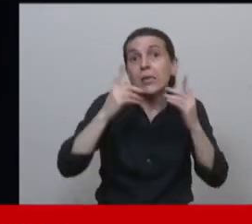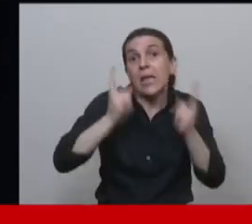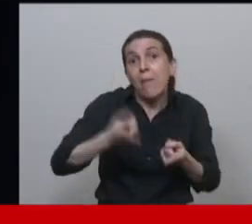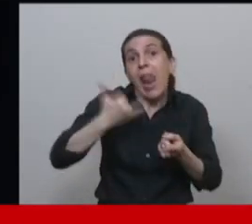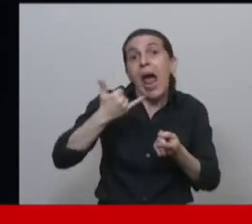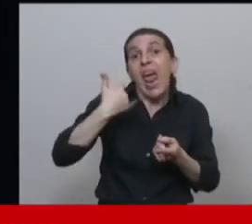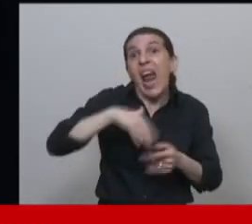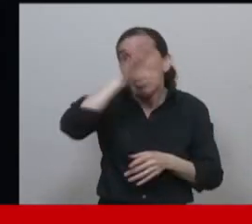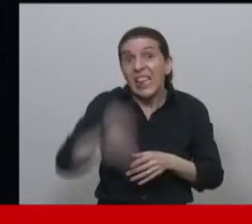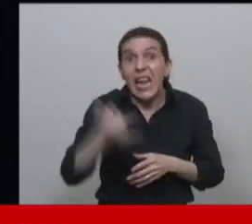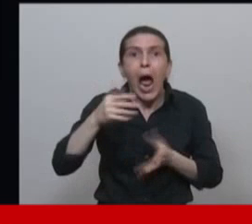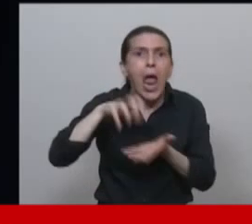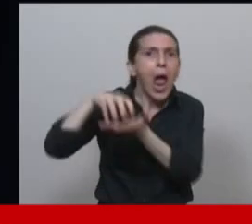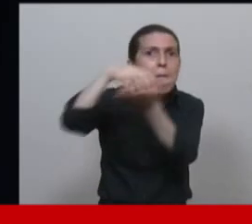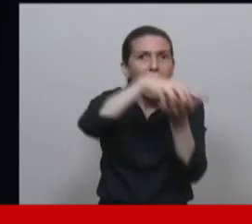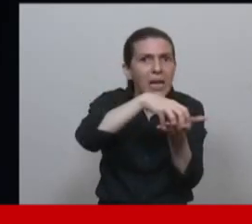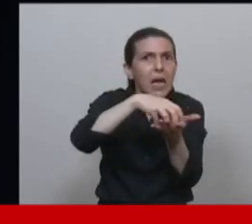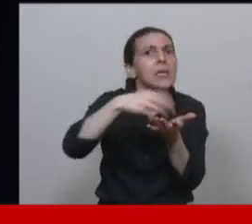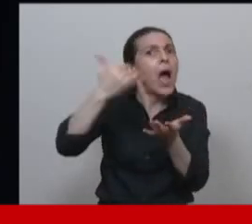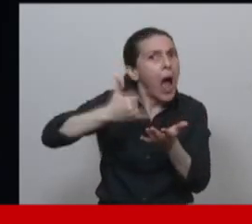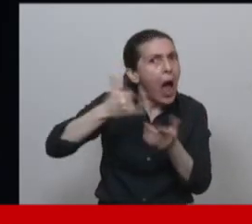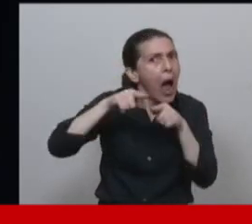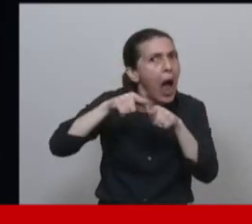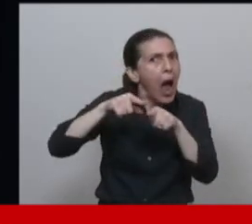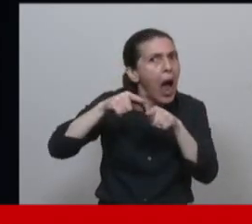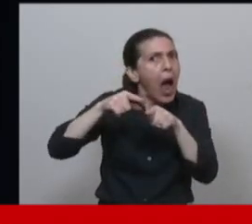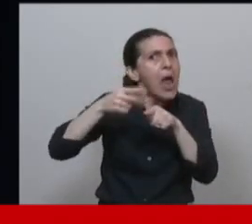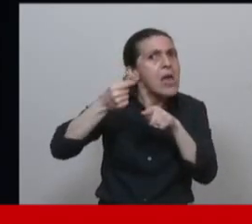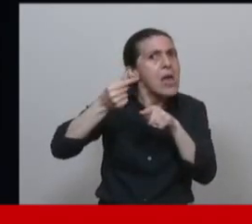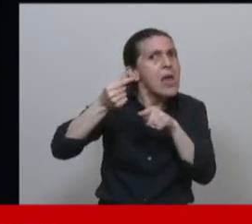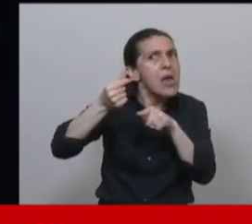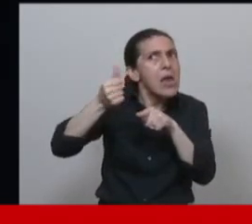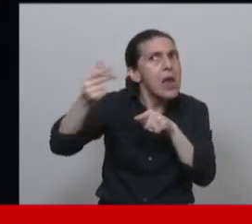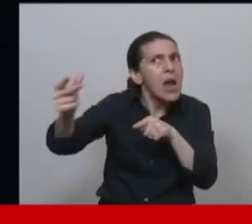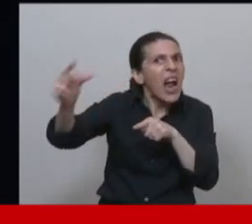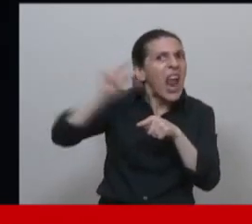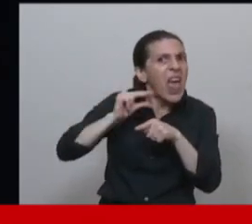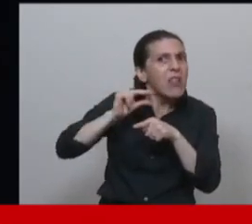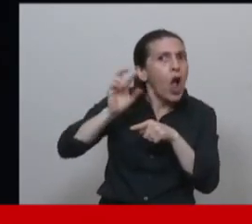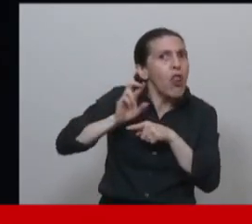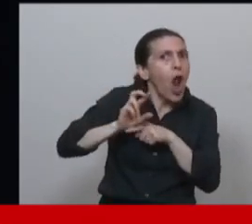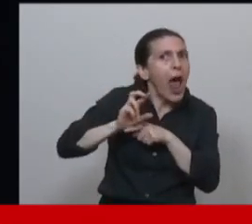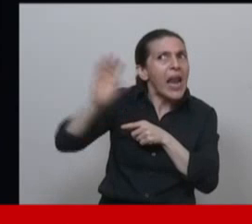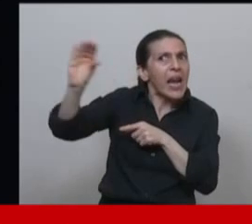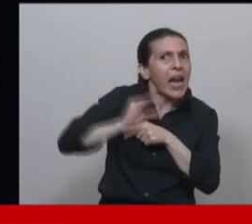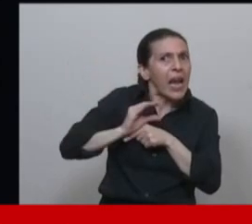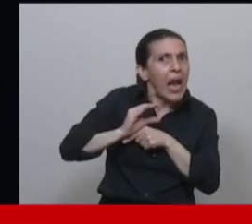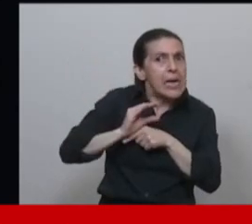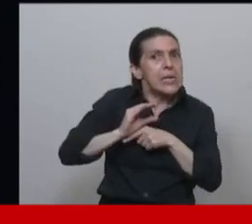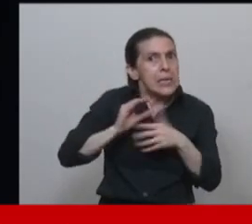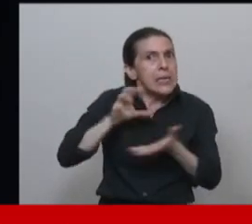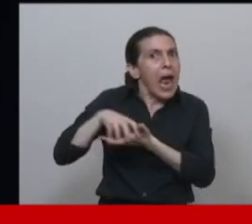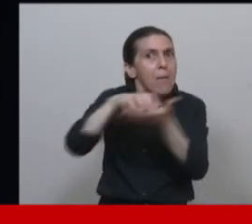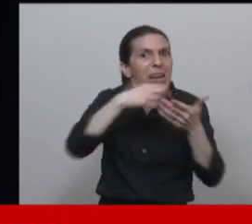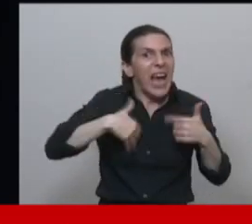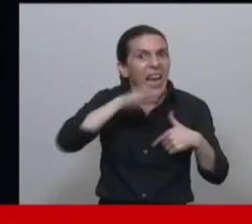empresas en Argentina que tienen acceso al financiamiento en moneda extranjera y también necesitaban de que el soberano resolviese